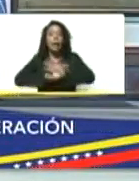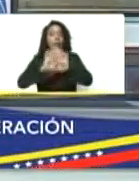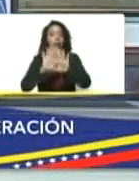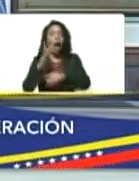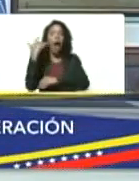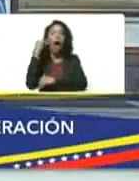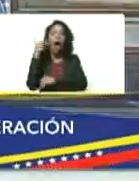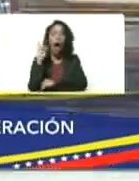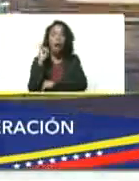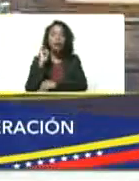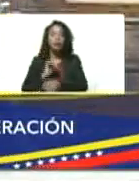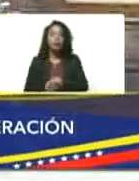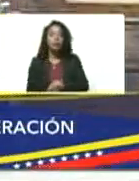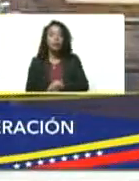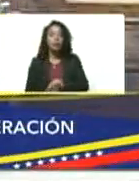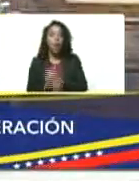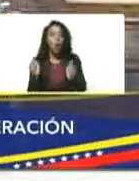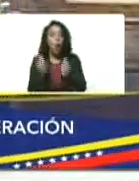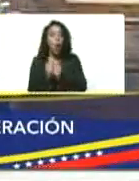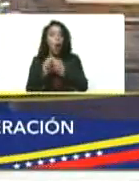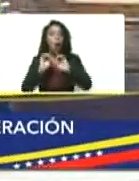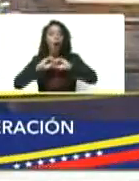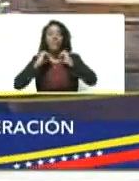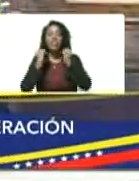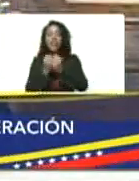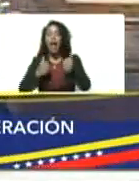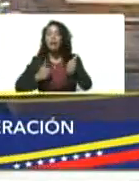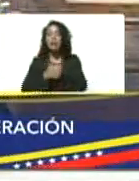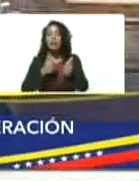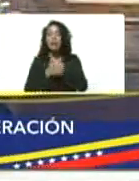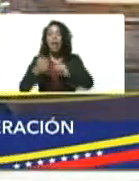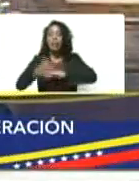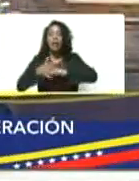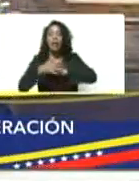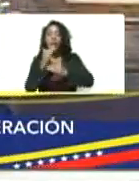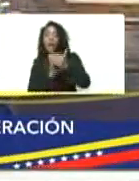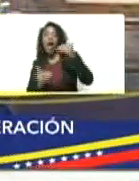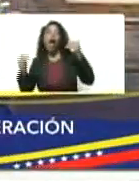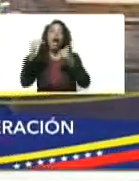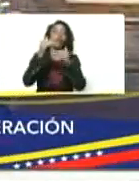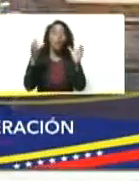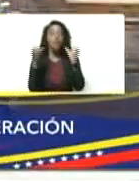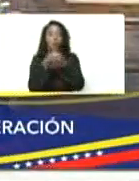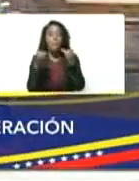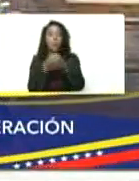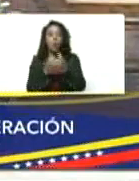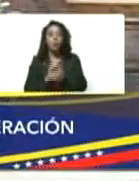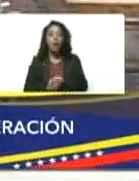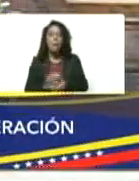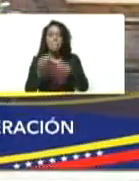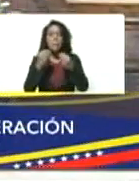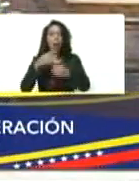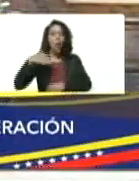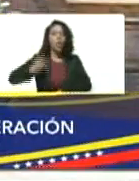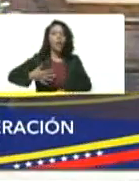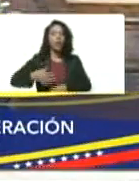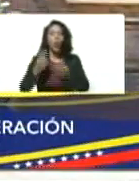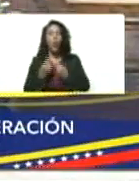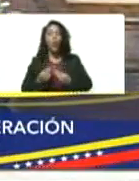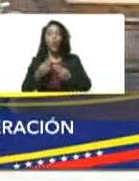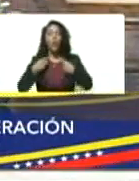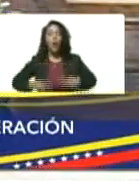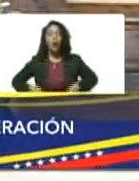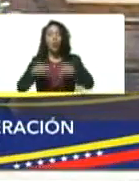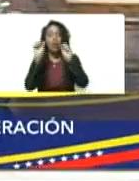se tiene con la oficina de asistencia técnica de la alta comisionada para los derechos humanos del